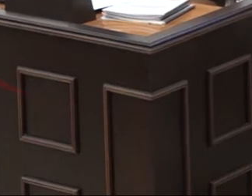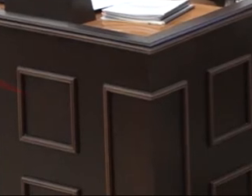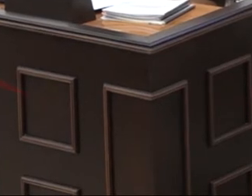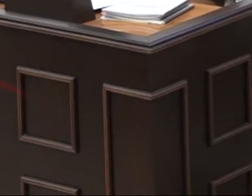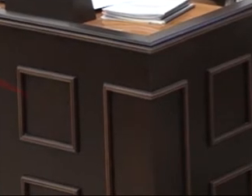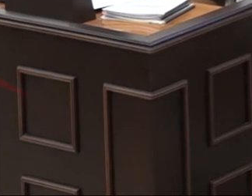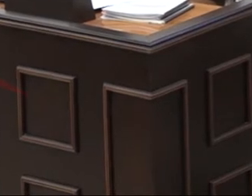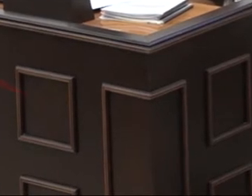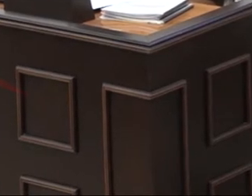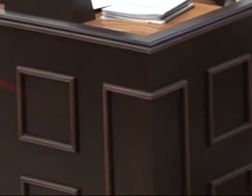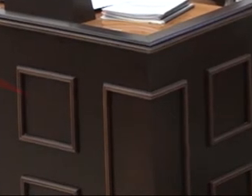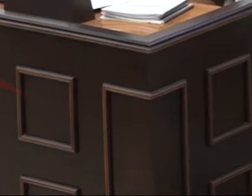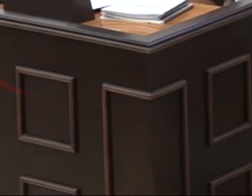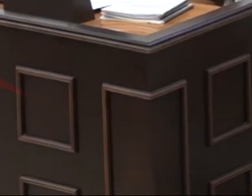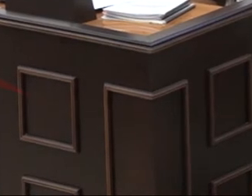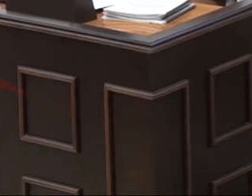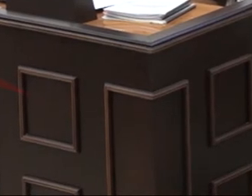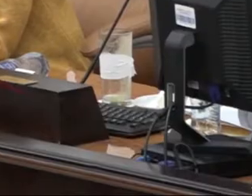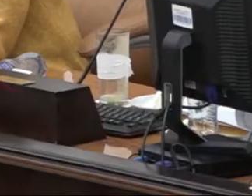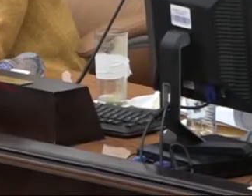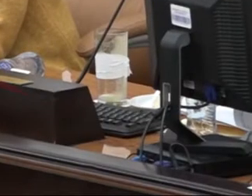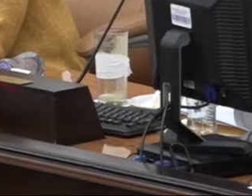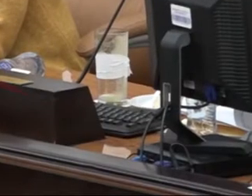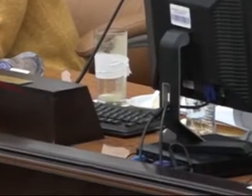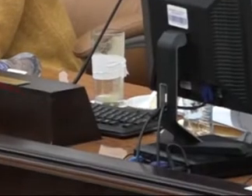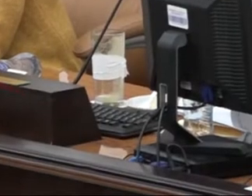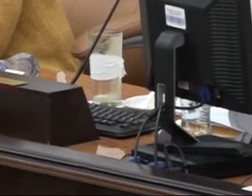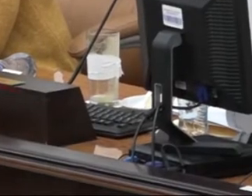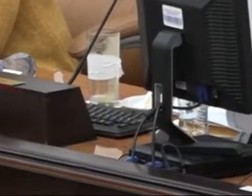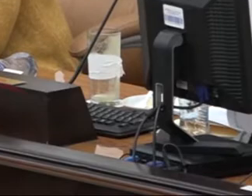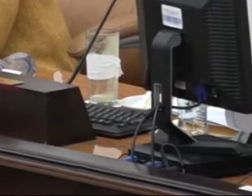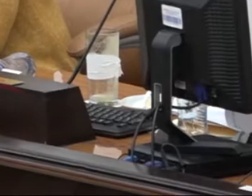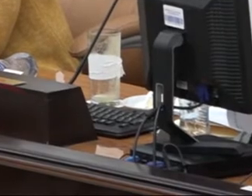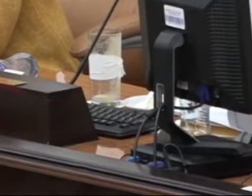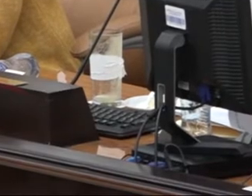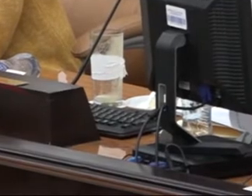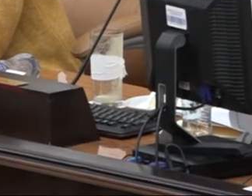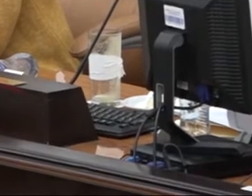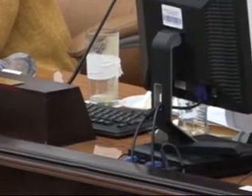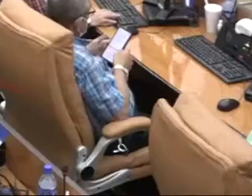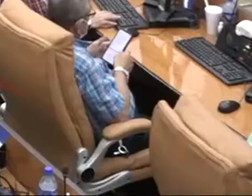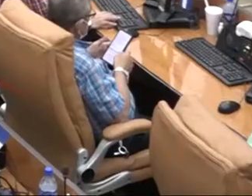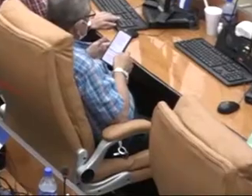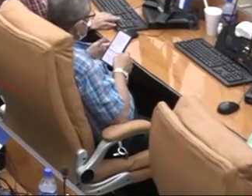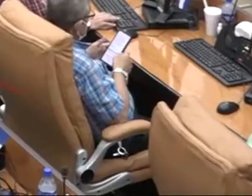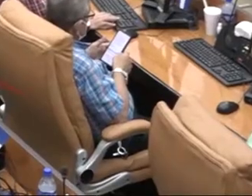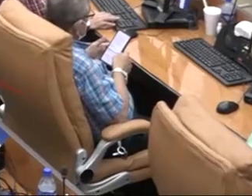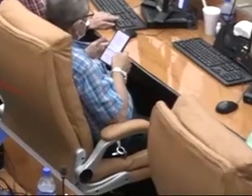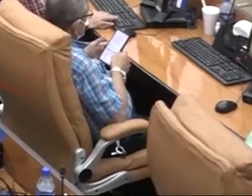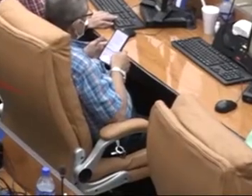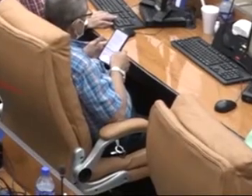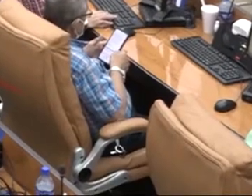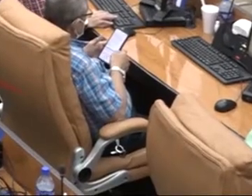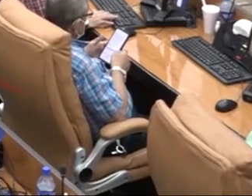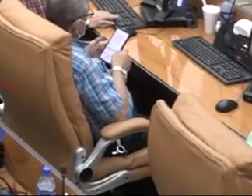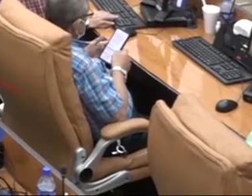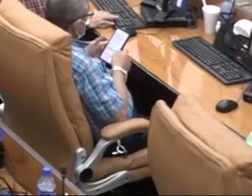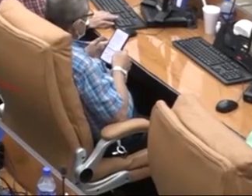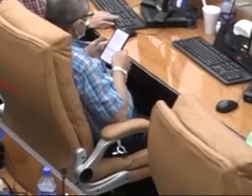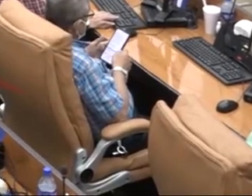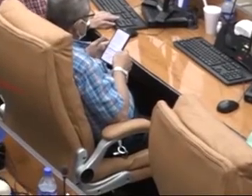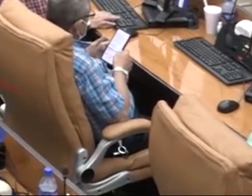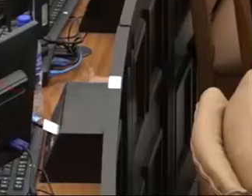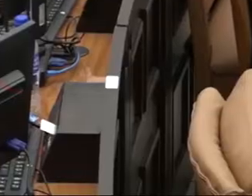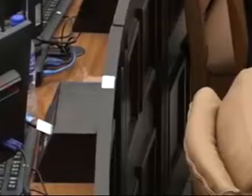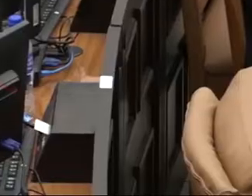Los diputados del Parlamento Nacional aprobaron la Ley General de Regulación y Control de Organismos sin fines de lucro con el